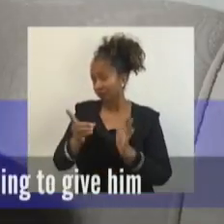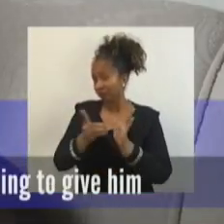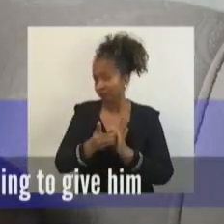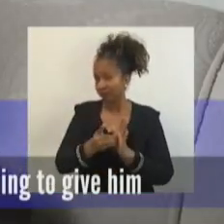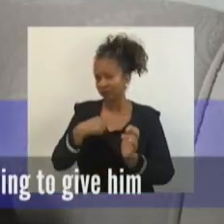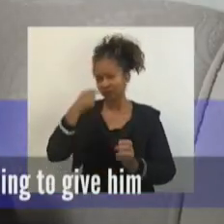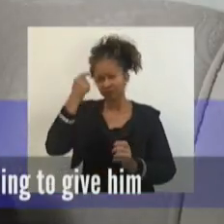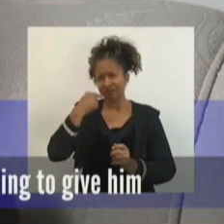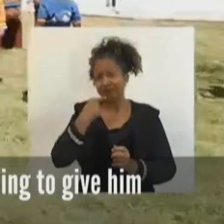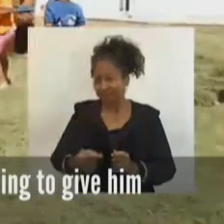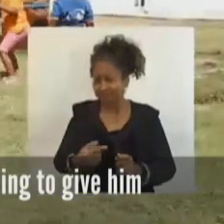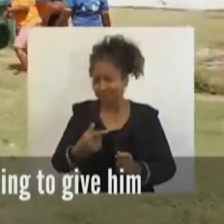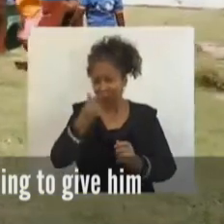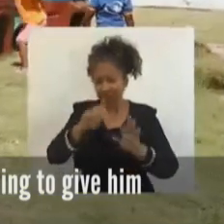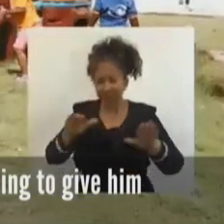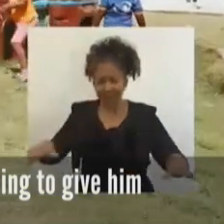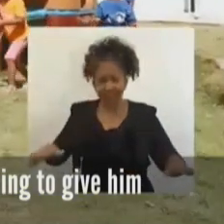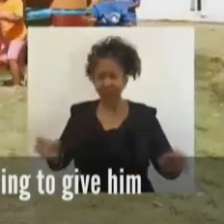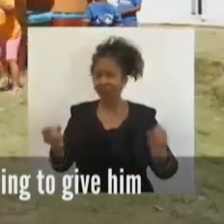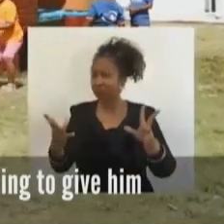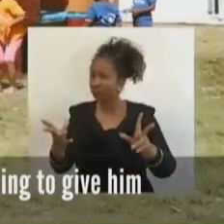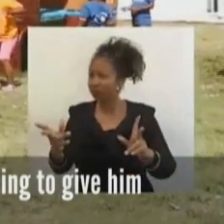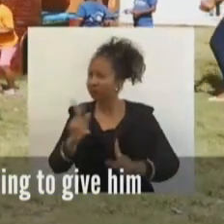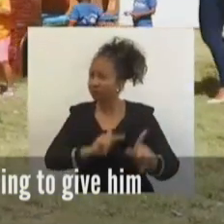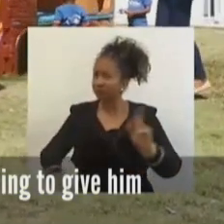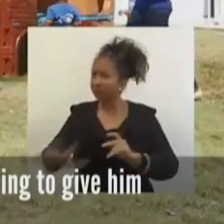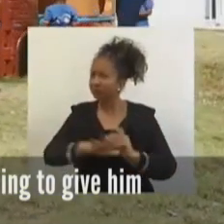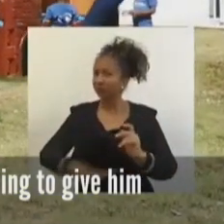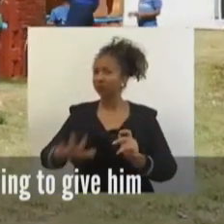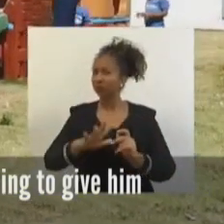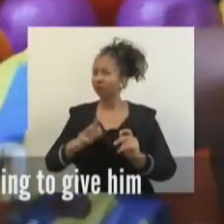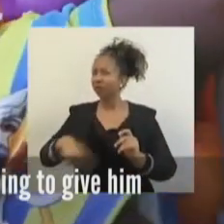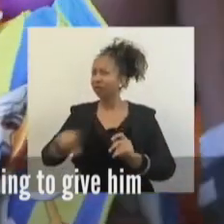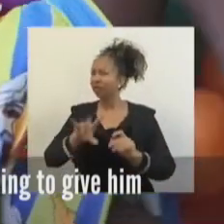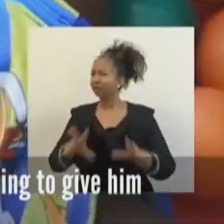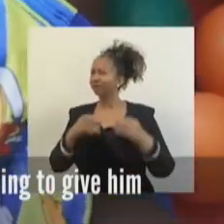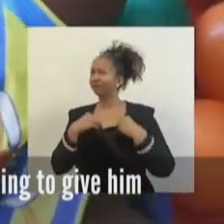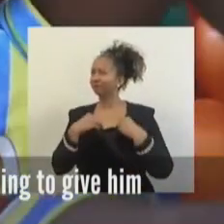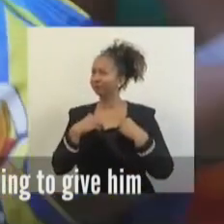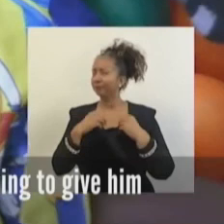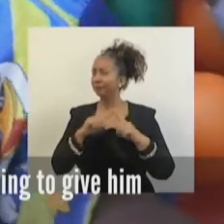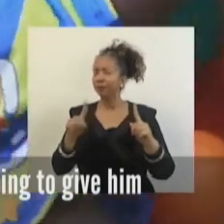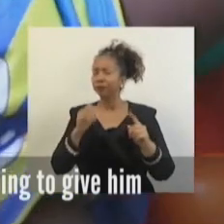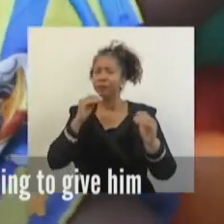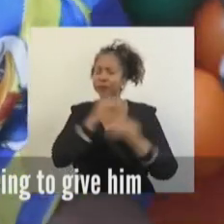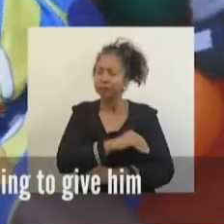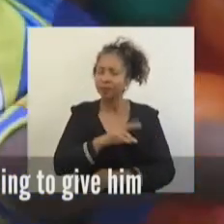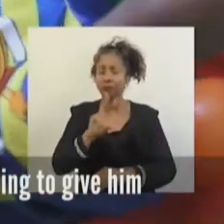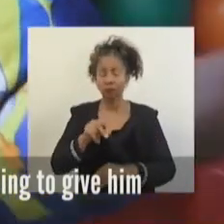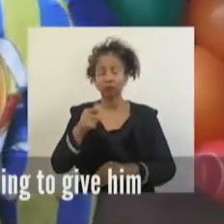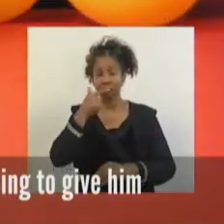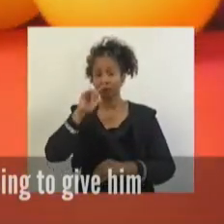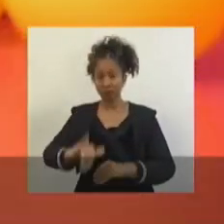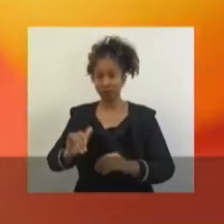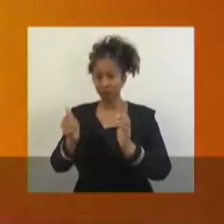y yo le decía a ella, donde hay tantos niños, que él estaba en Verón, un niño así no lo van a atender, pero es mentira.